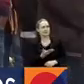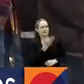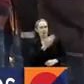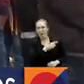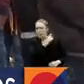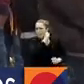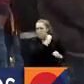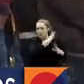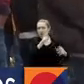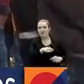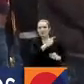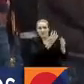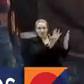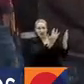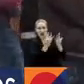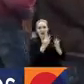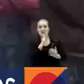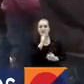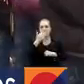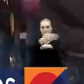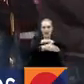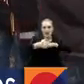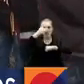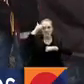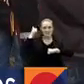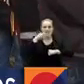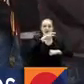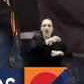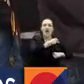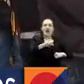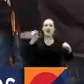Llegaron ESMA y lo echaron Caranara.